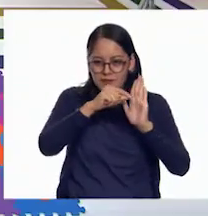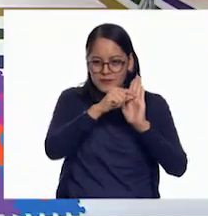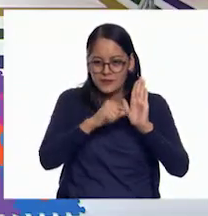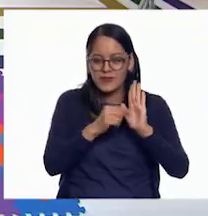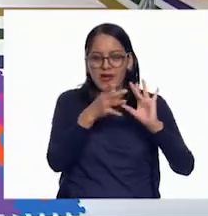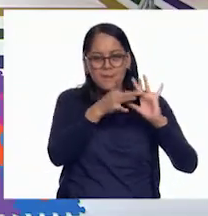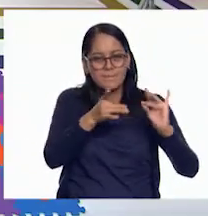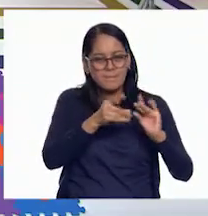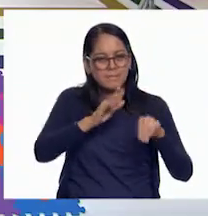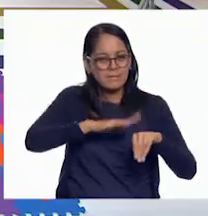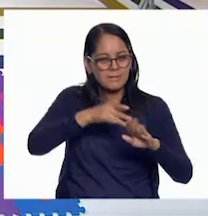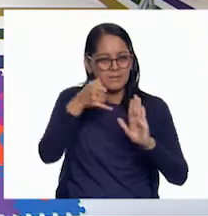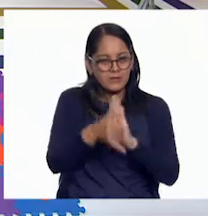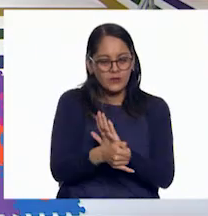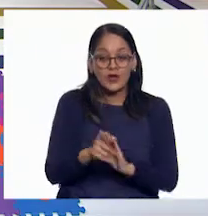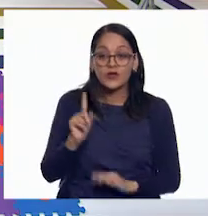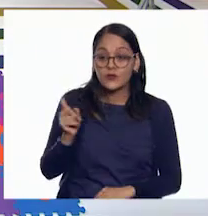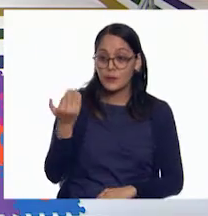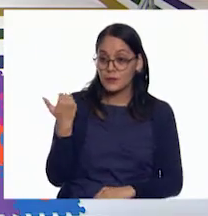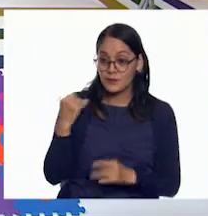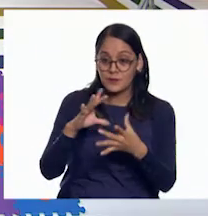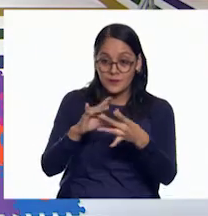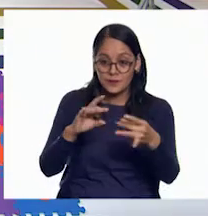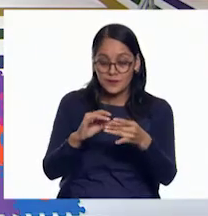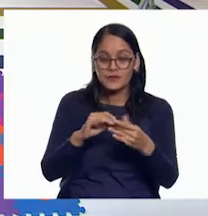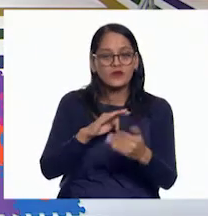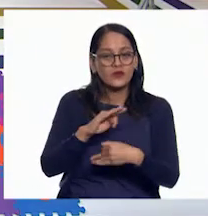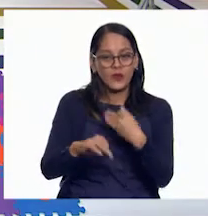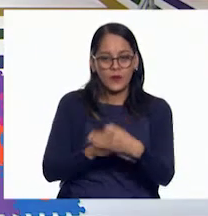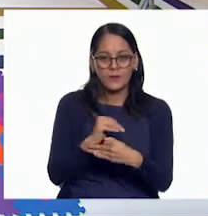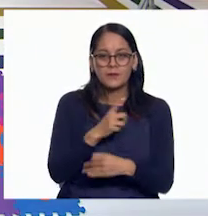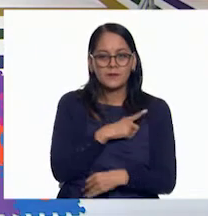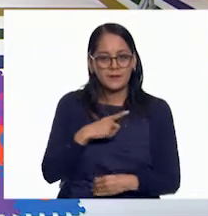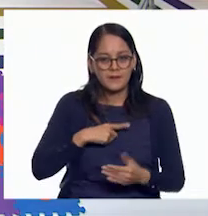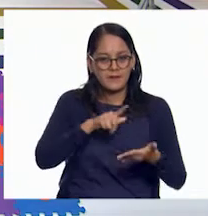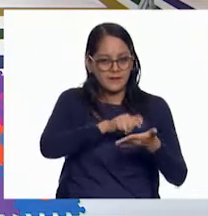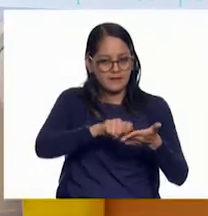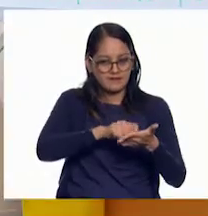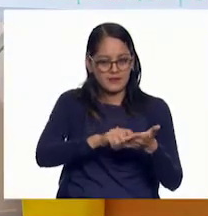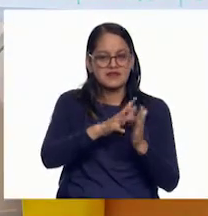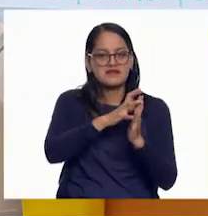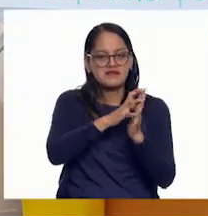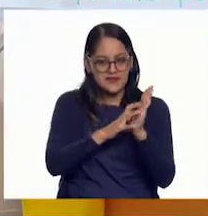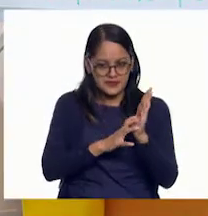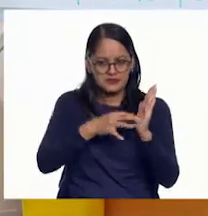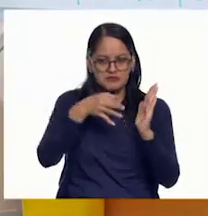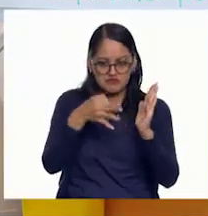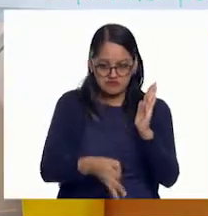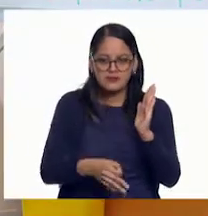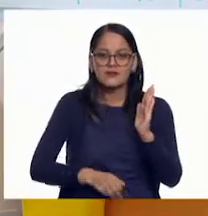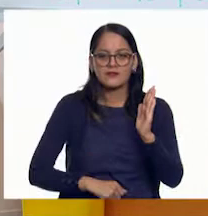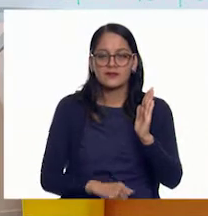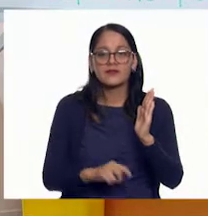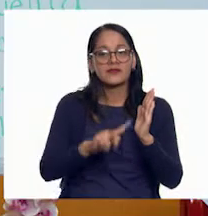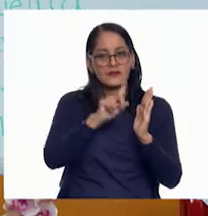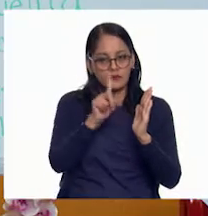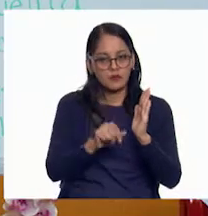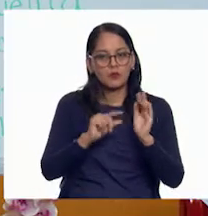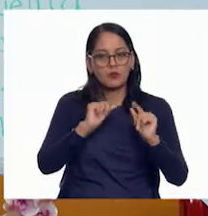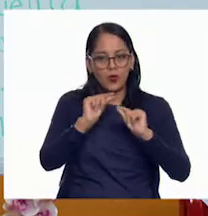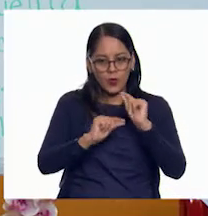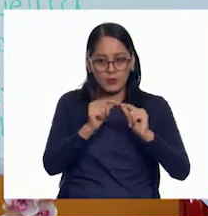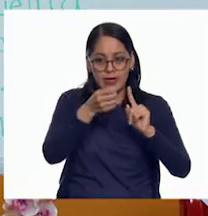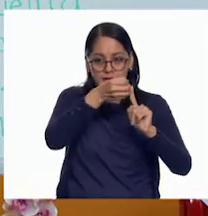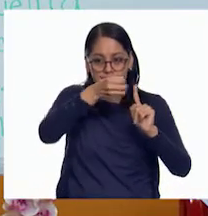ideas. Lo que acabas de decir lo tienen que plasmar por escrito. Y entonces ya vas